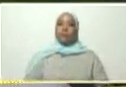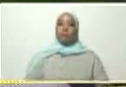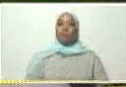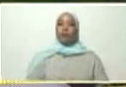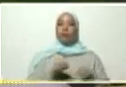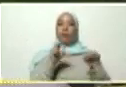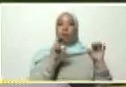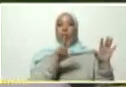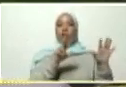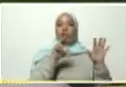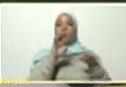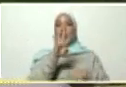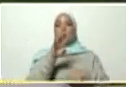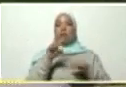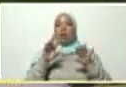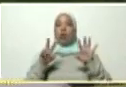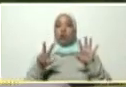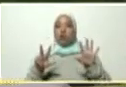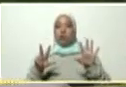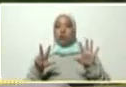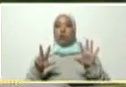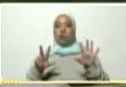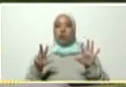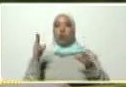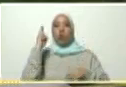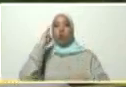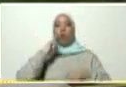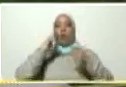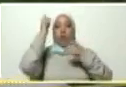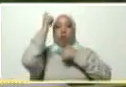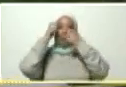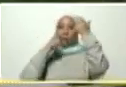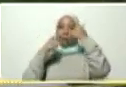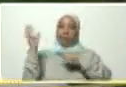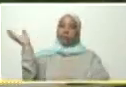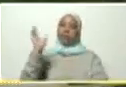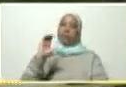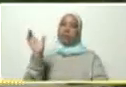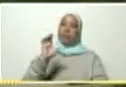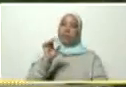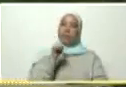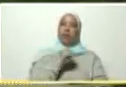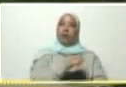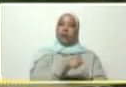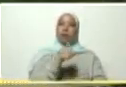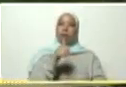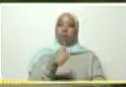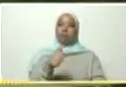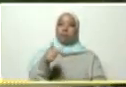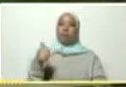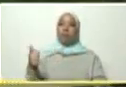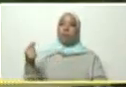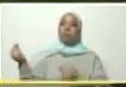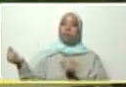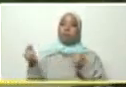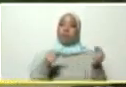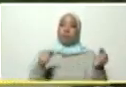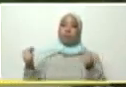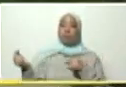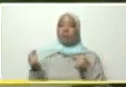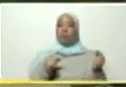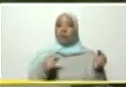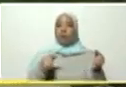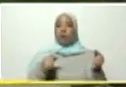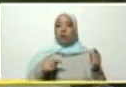848 vc de Caracas cada una se reunió cada uno hizo su debate cada